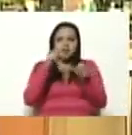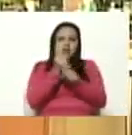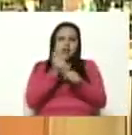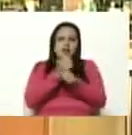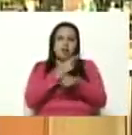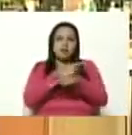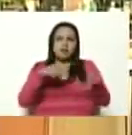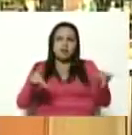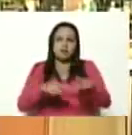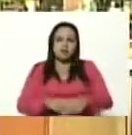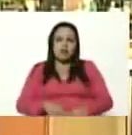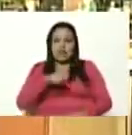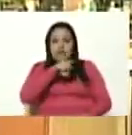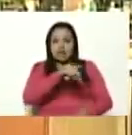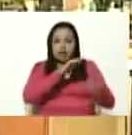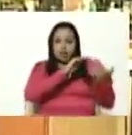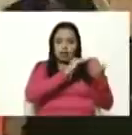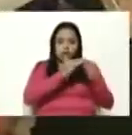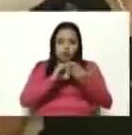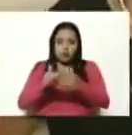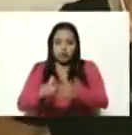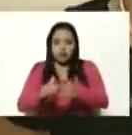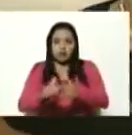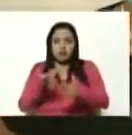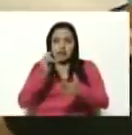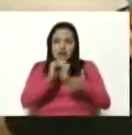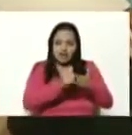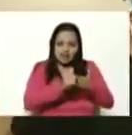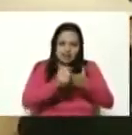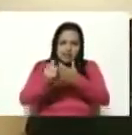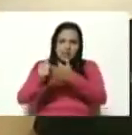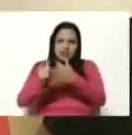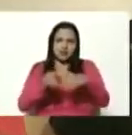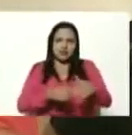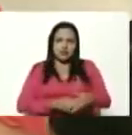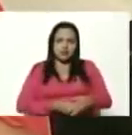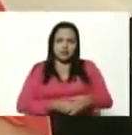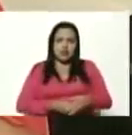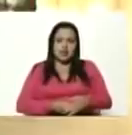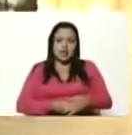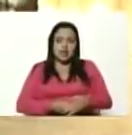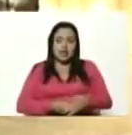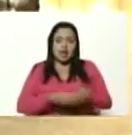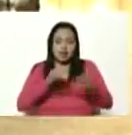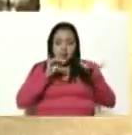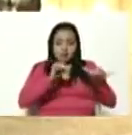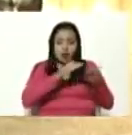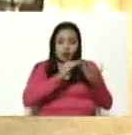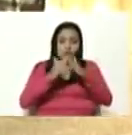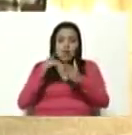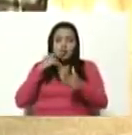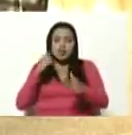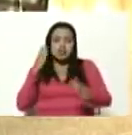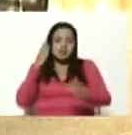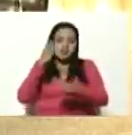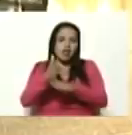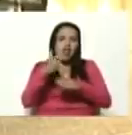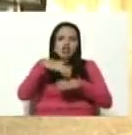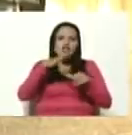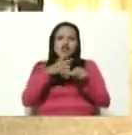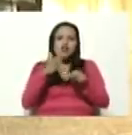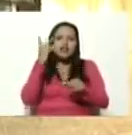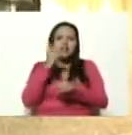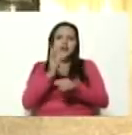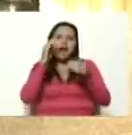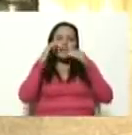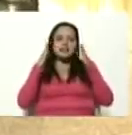Públicas, y es la comunidad el que nos va guiando, es nuestra brújula que nos va diciendo dónde debemos atender y dónde